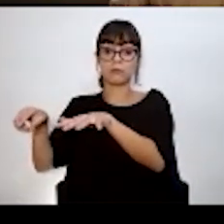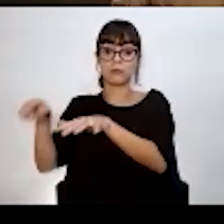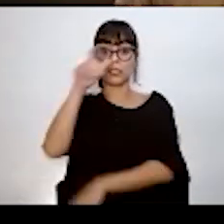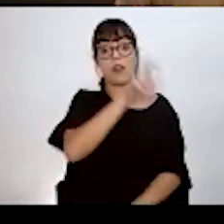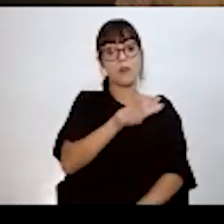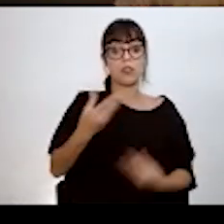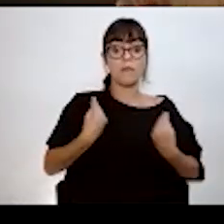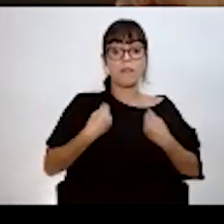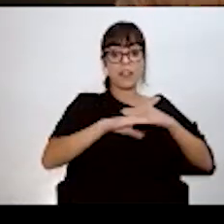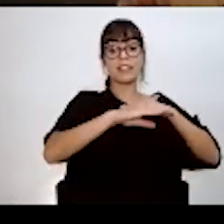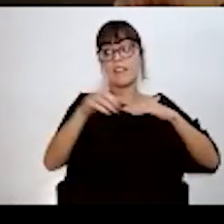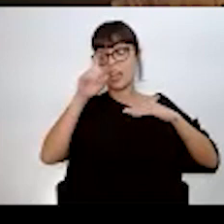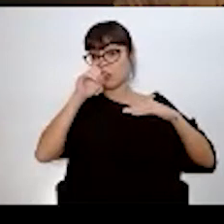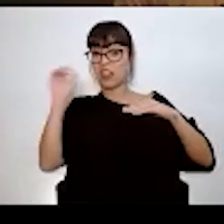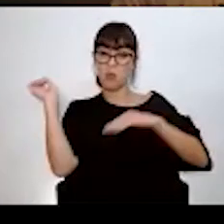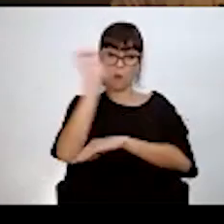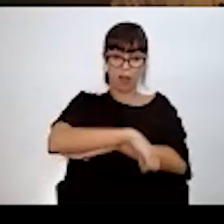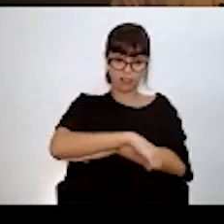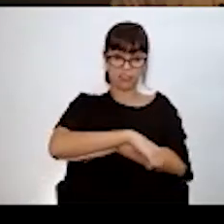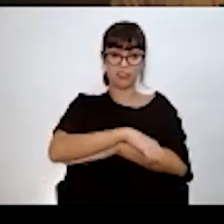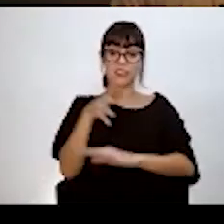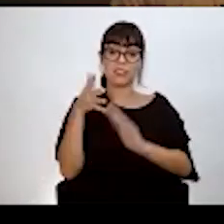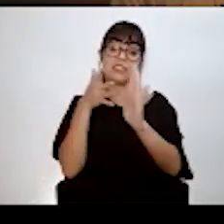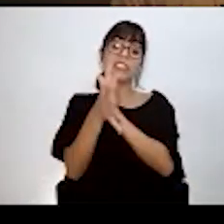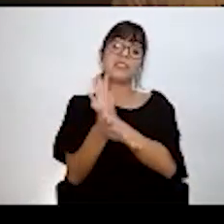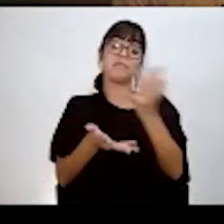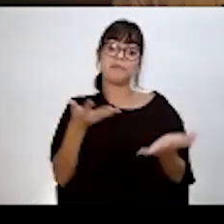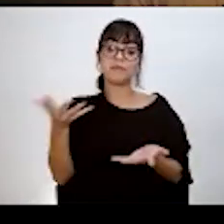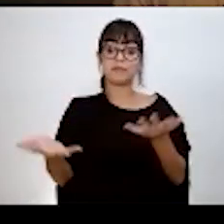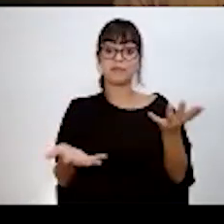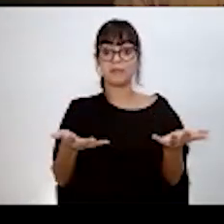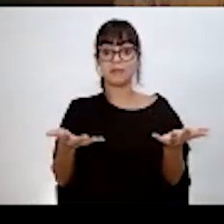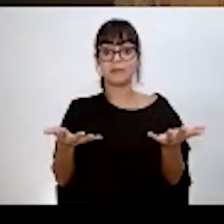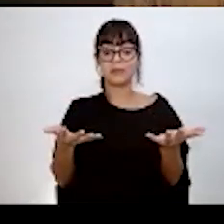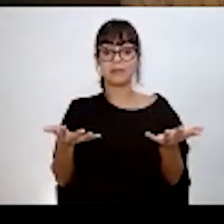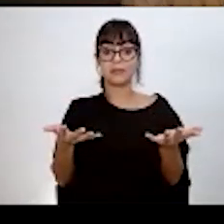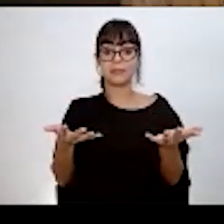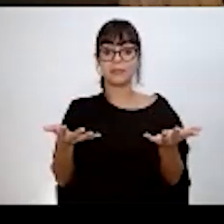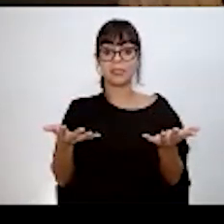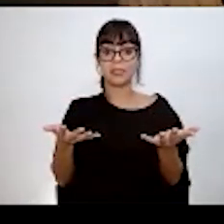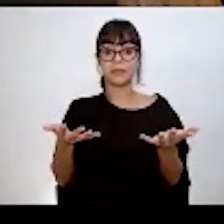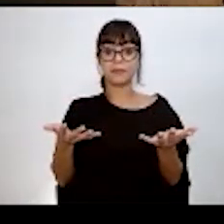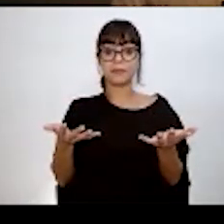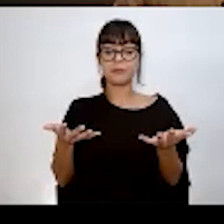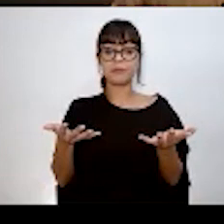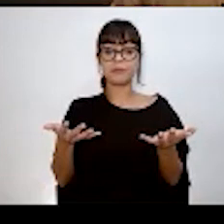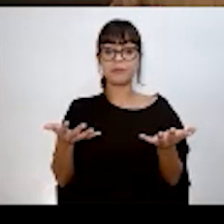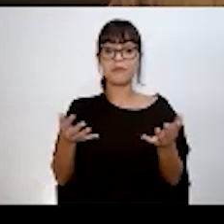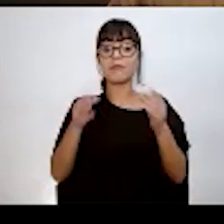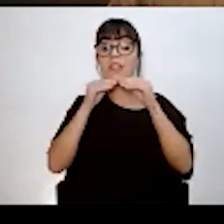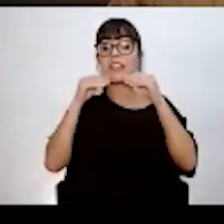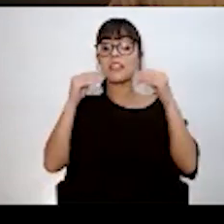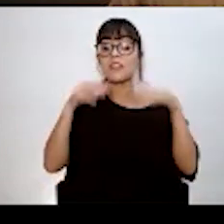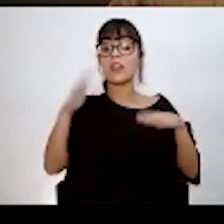del archipiélago, con lo cual parece que no son elementos que tienen que ver. Sí que es cierto que durante el periodo histórico en el que estamos